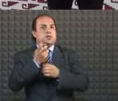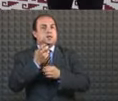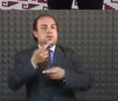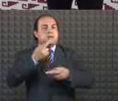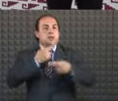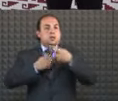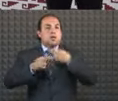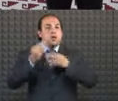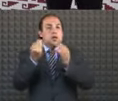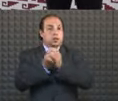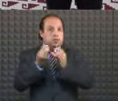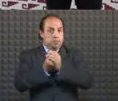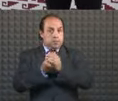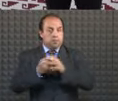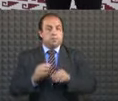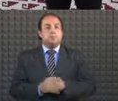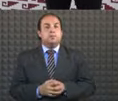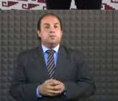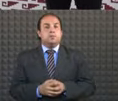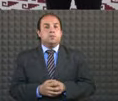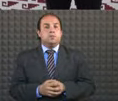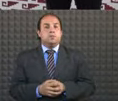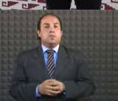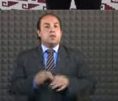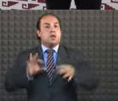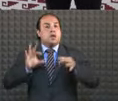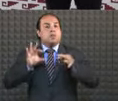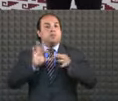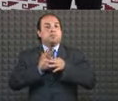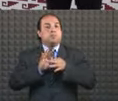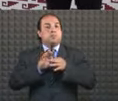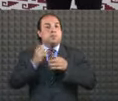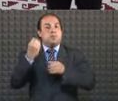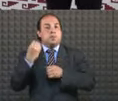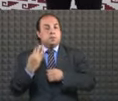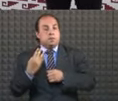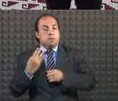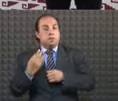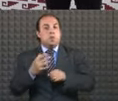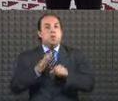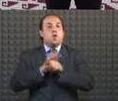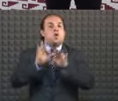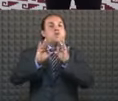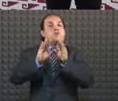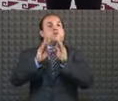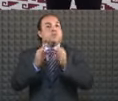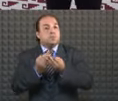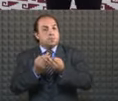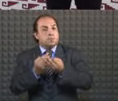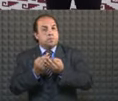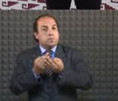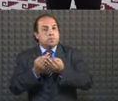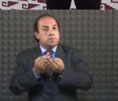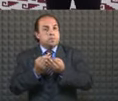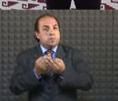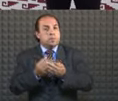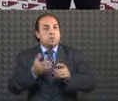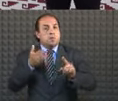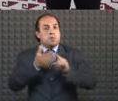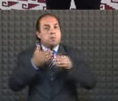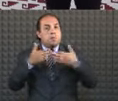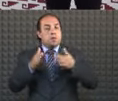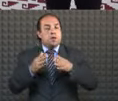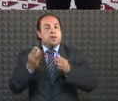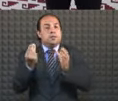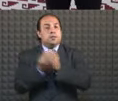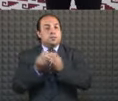regreso a clases y de pues adaptar el semáforo, las condiciones para pues que se reabran las clases en todo el país.